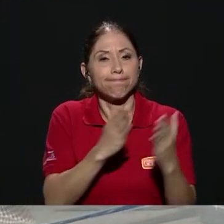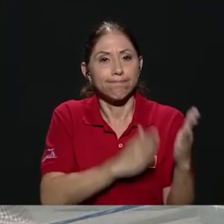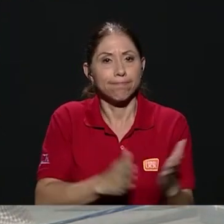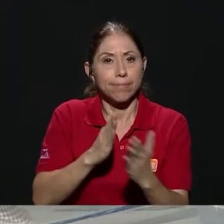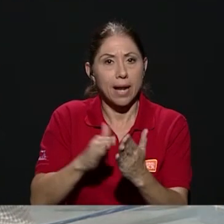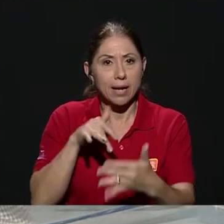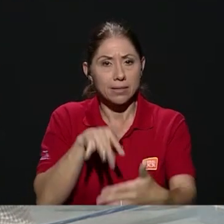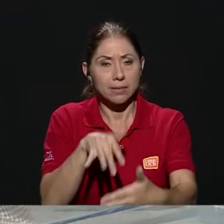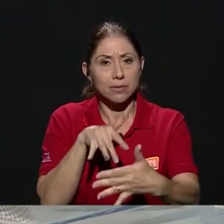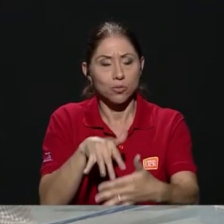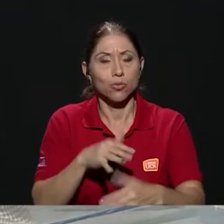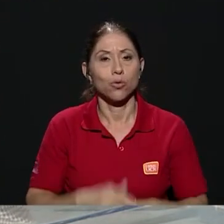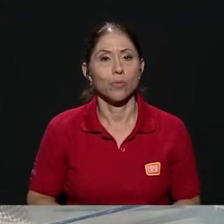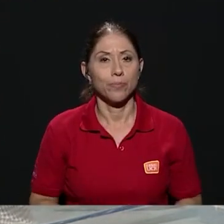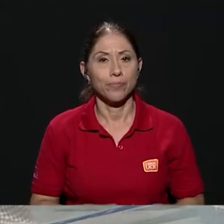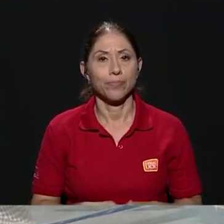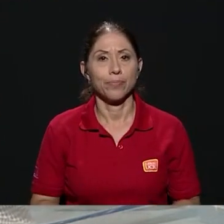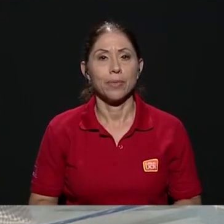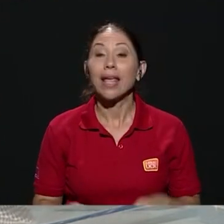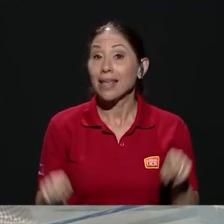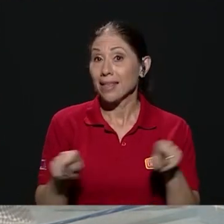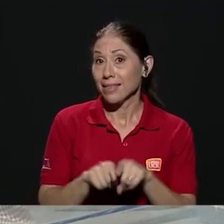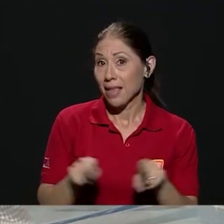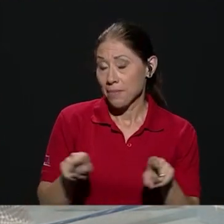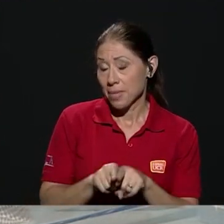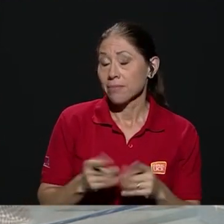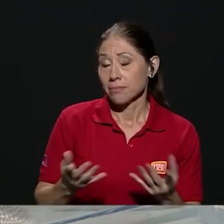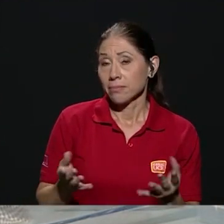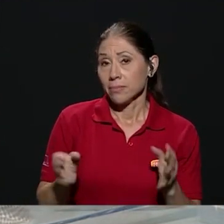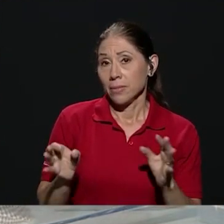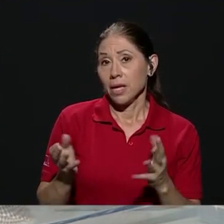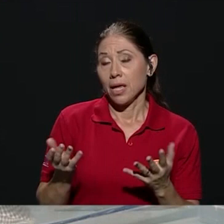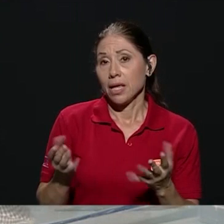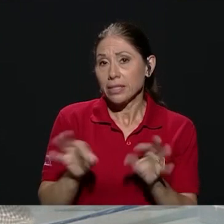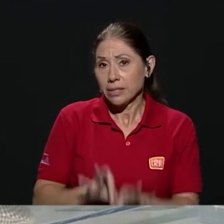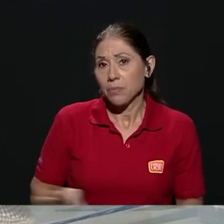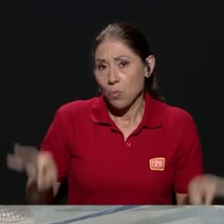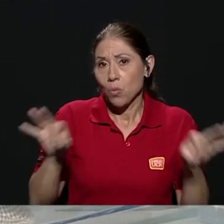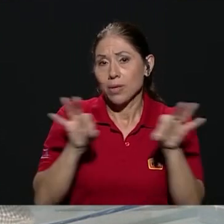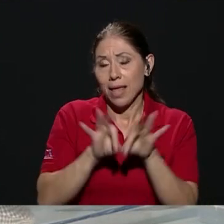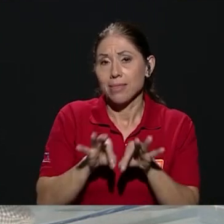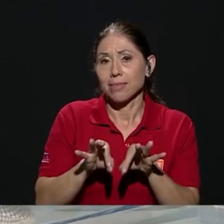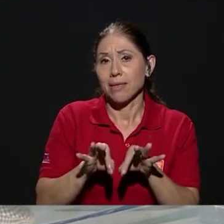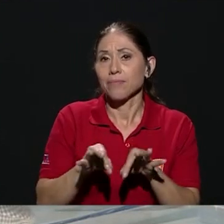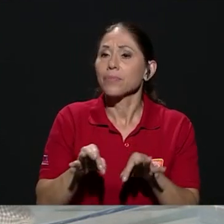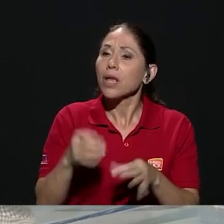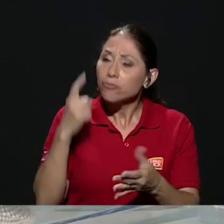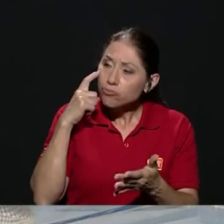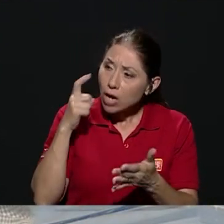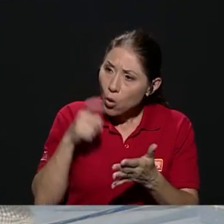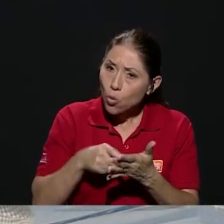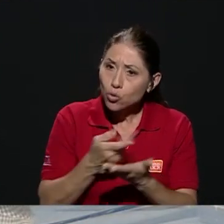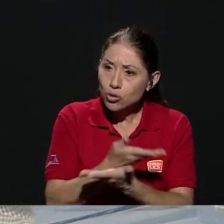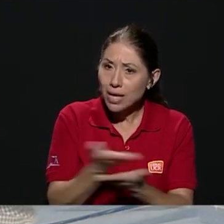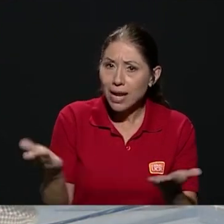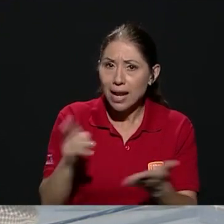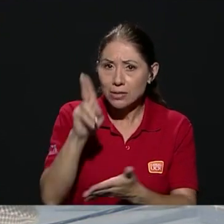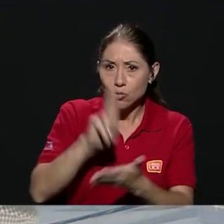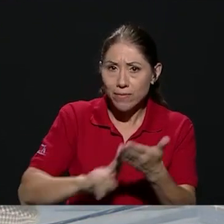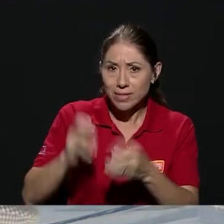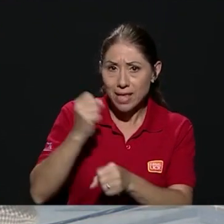Ahora, otra cosa que quería que quedara aquí, porque yo creo que sí es importante reconocer a las